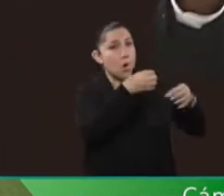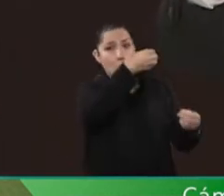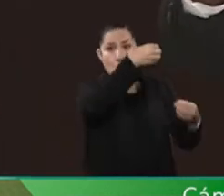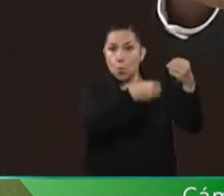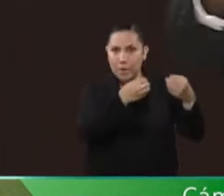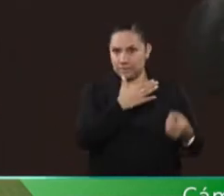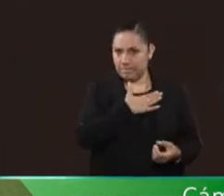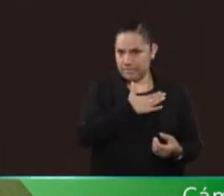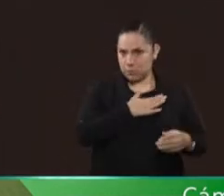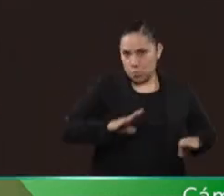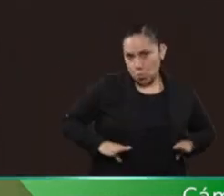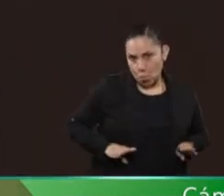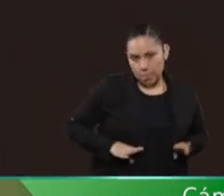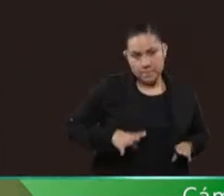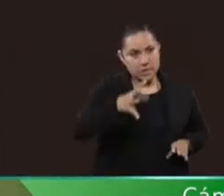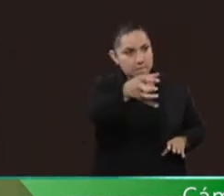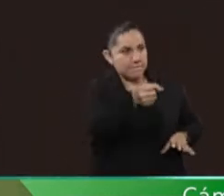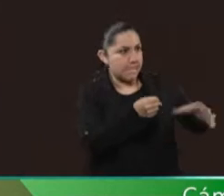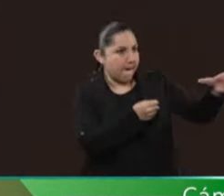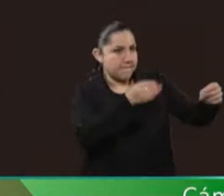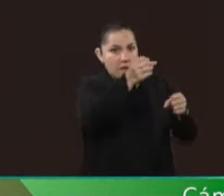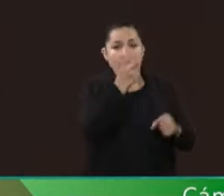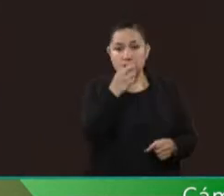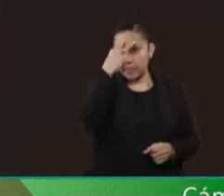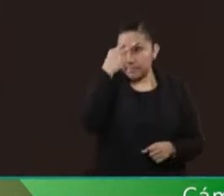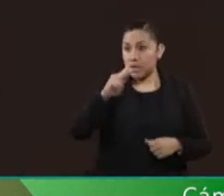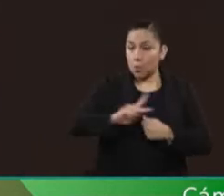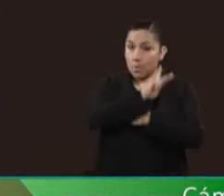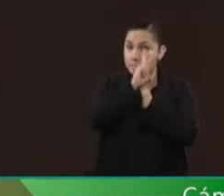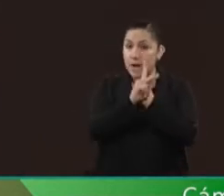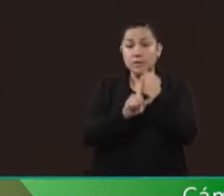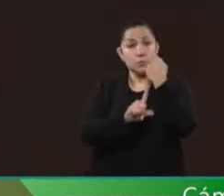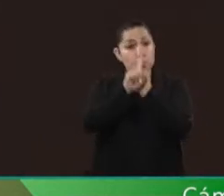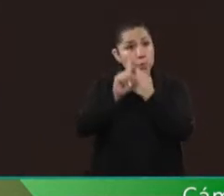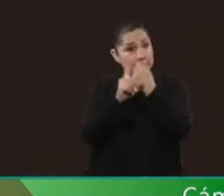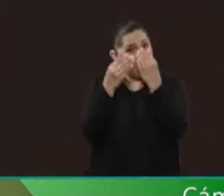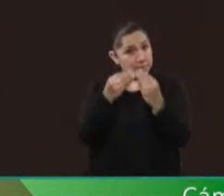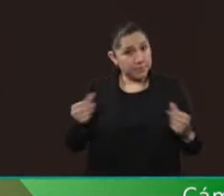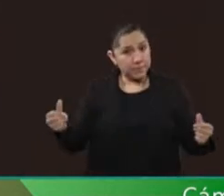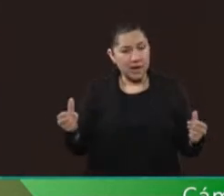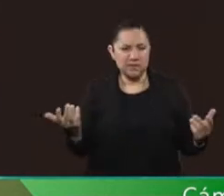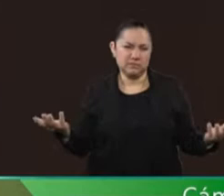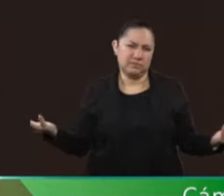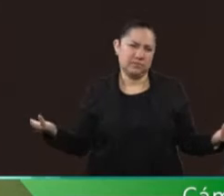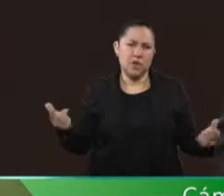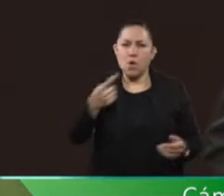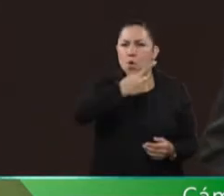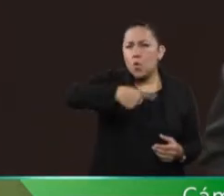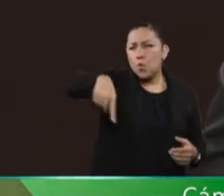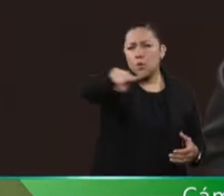problemas del país una y otra vez suben aquí y